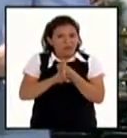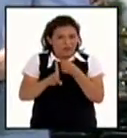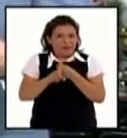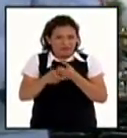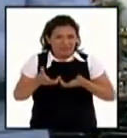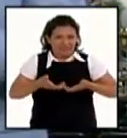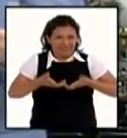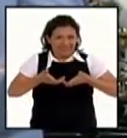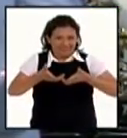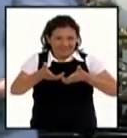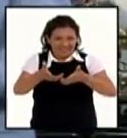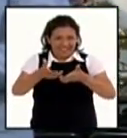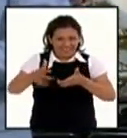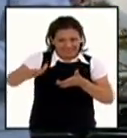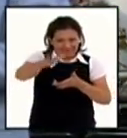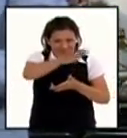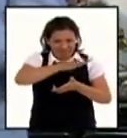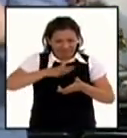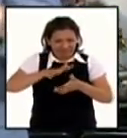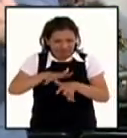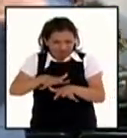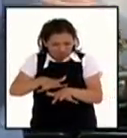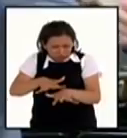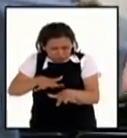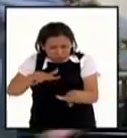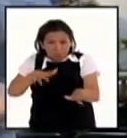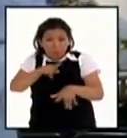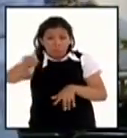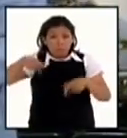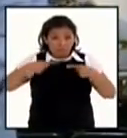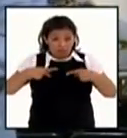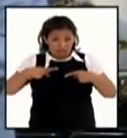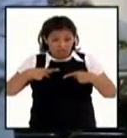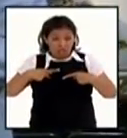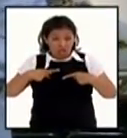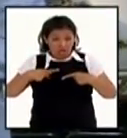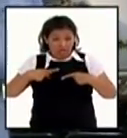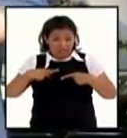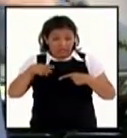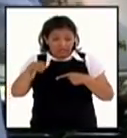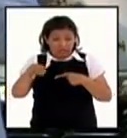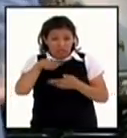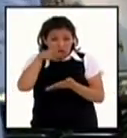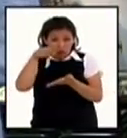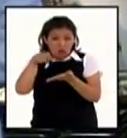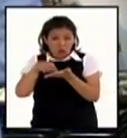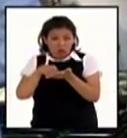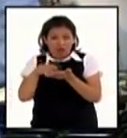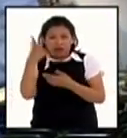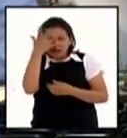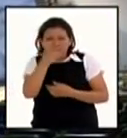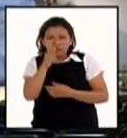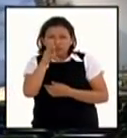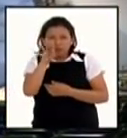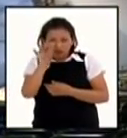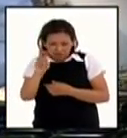que tenemos en la colonia, los colonos de Hermosa Provincia solicitaron al